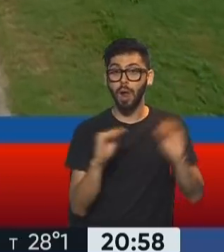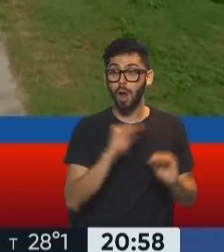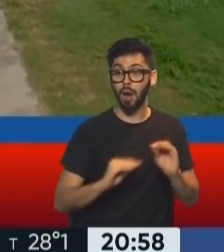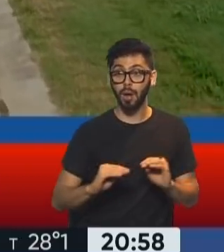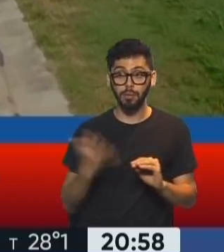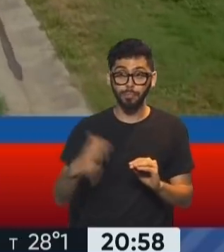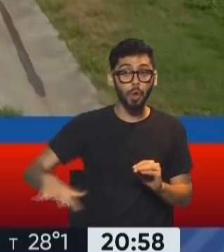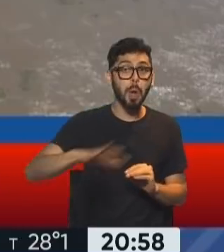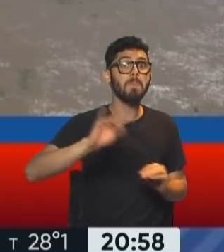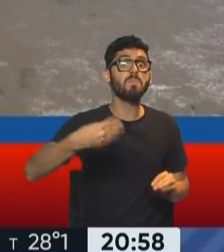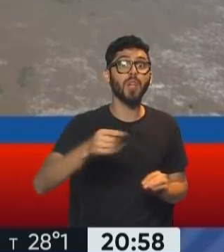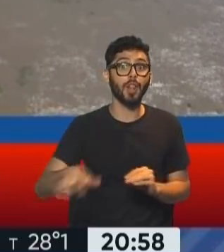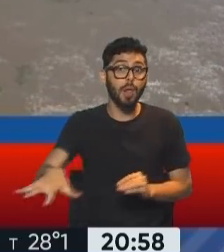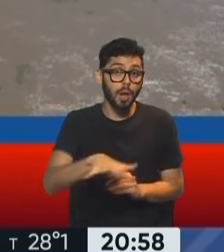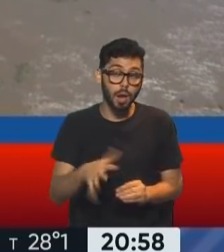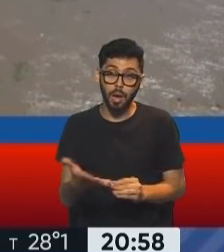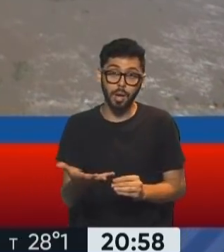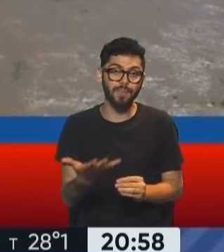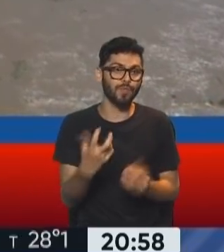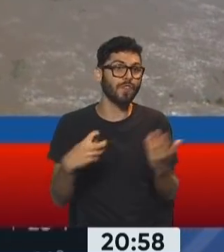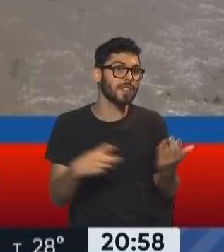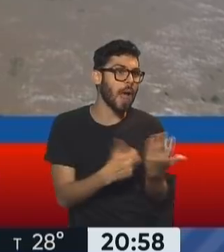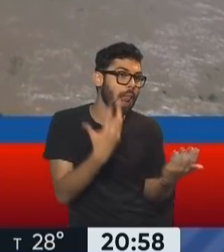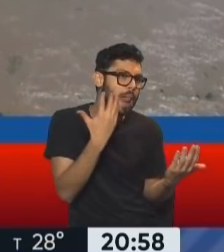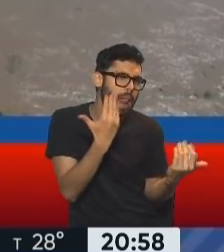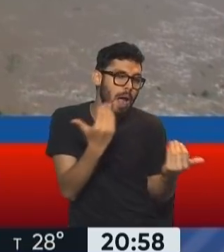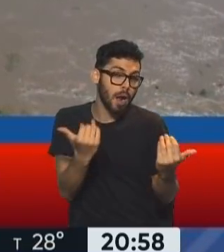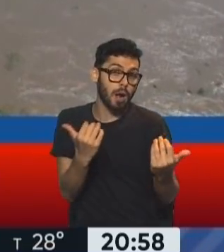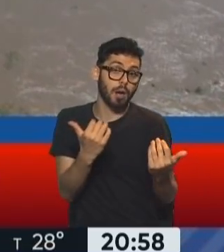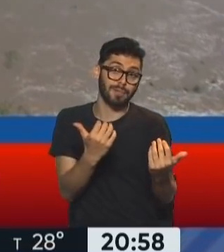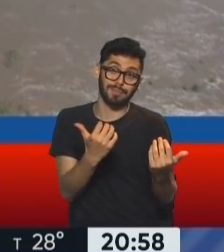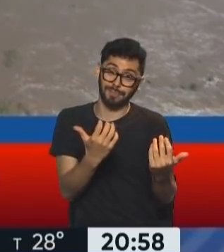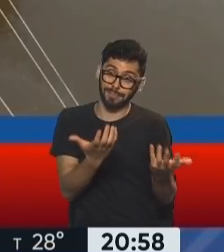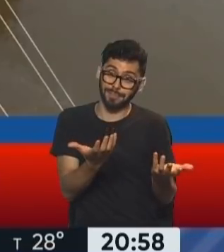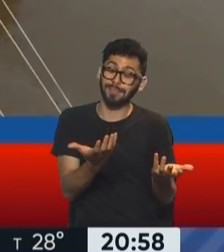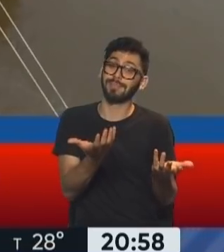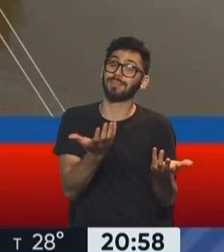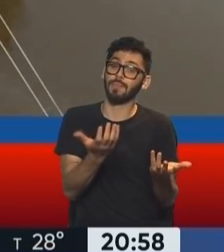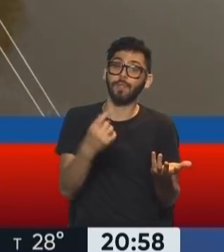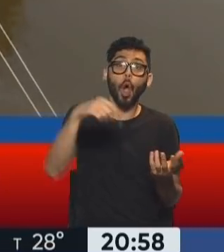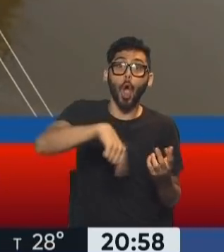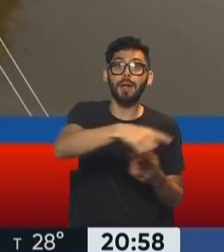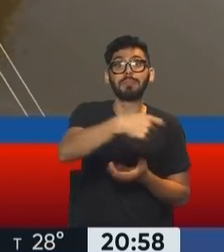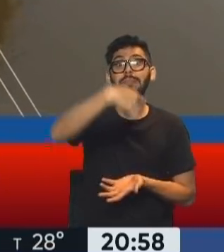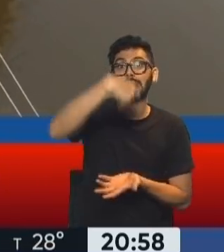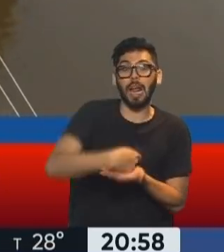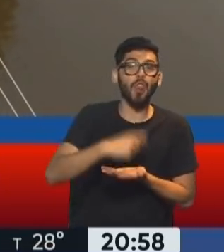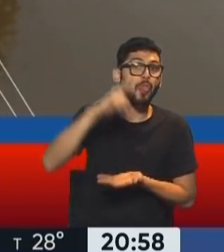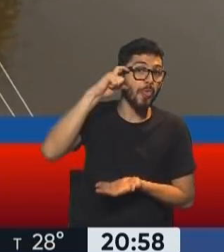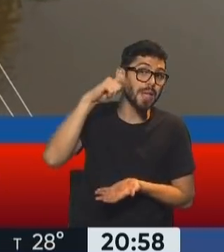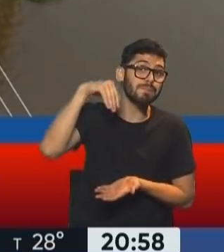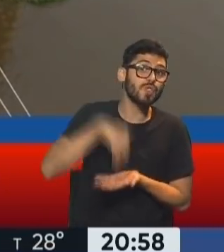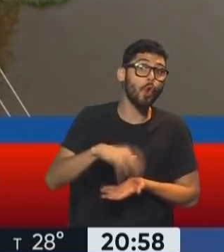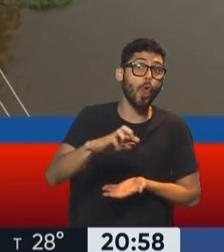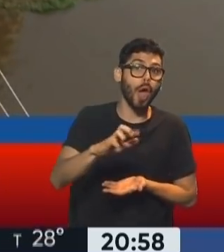argentino. Así que esto se va a profundizar sin lugar a dudas. La libertad condicional que hoy compraron con 10 millones de dólares,